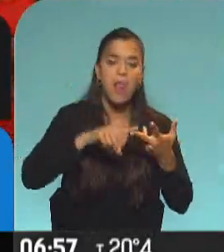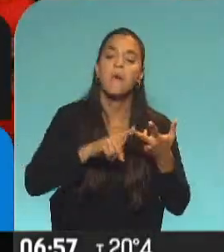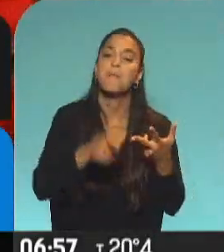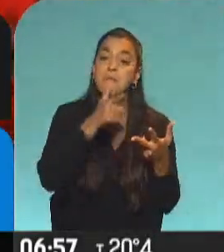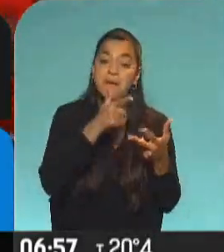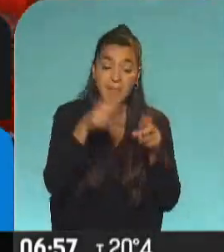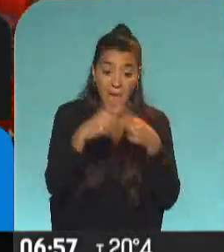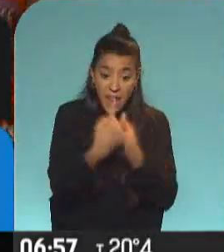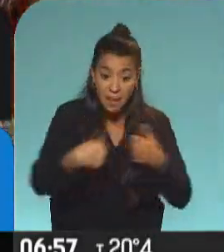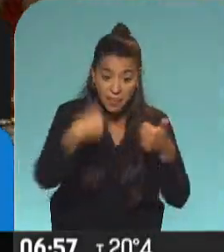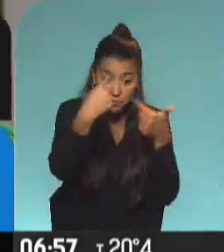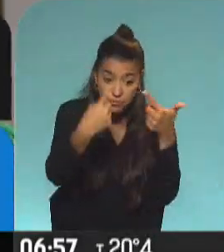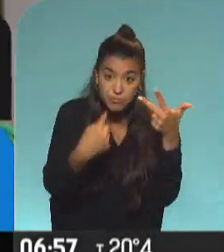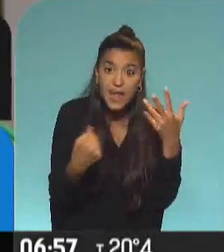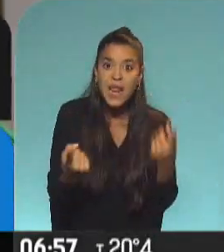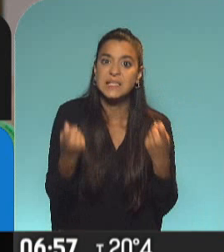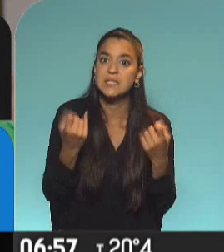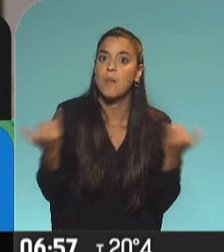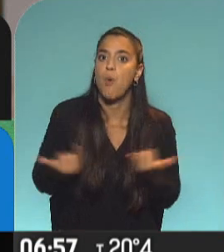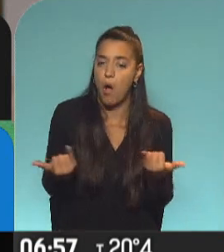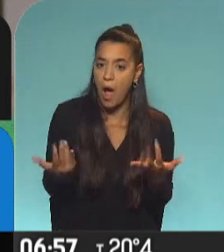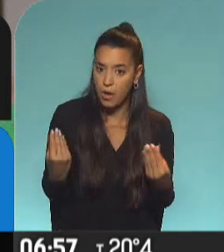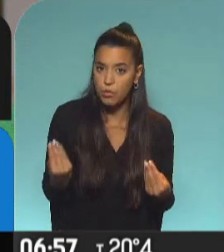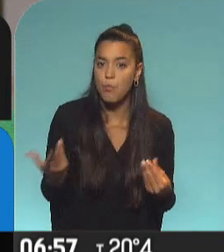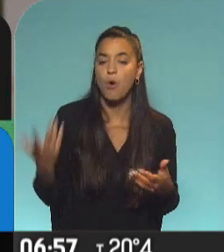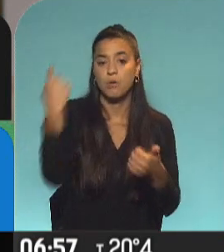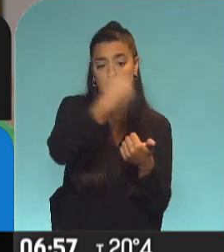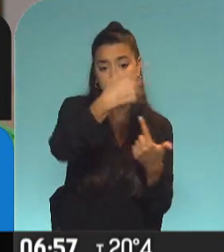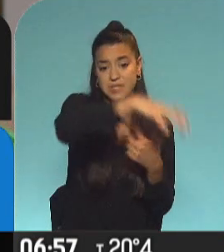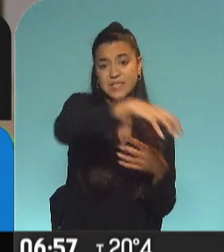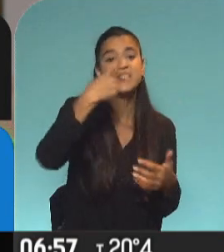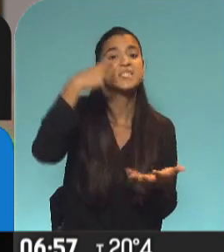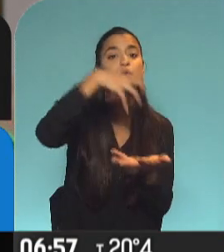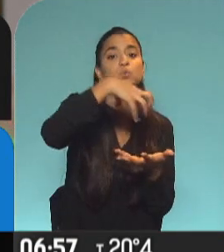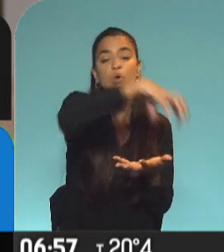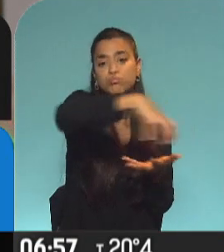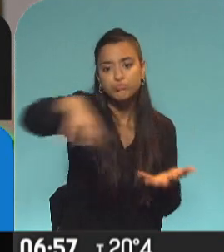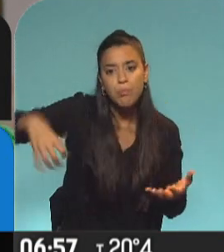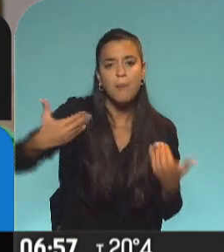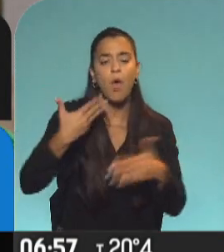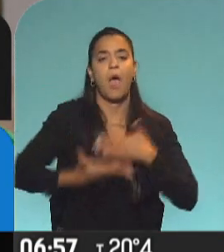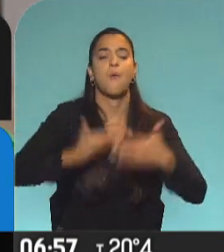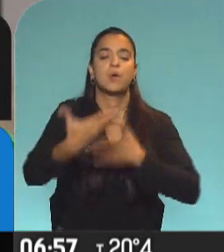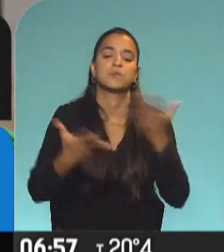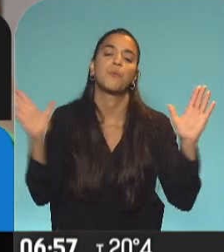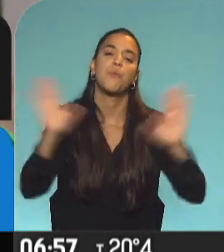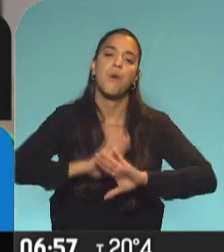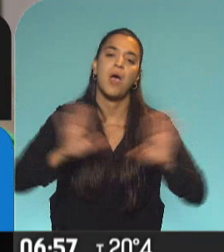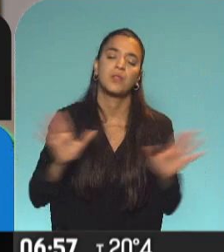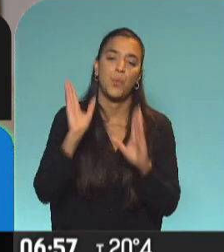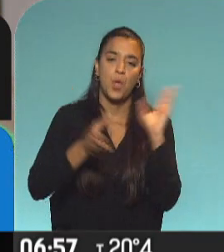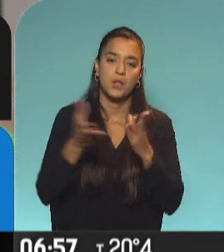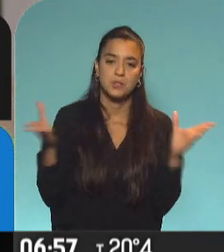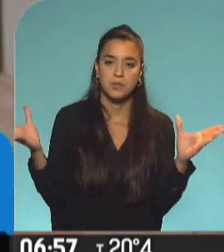todas herramientas que necesitamos que se implementen por parte de las distintas instituciones para poder ir avanzando hacia menos violencia en nuestra